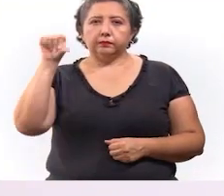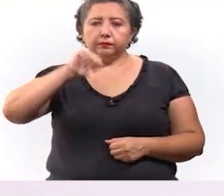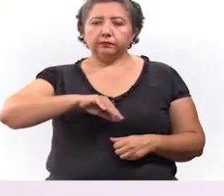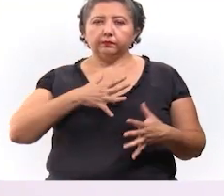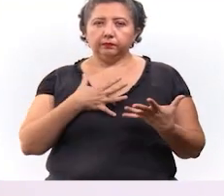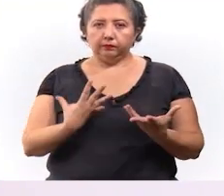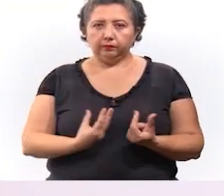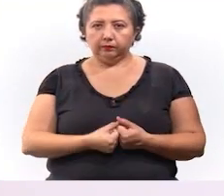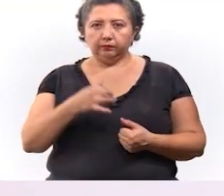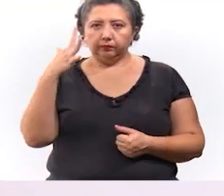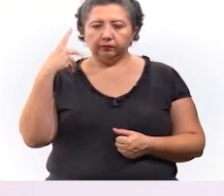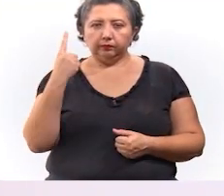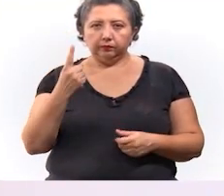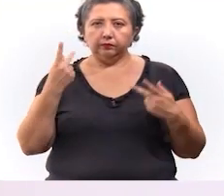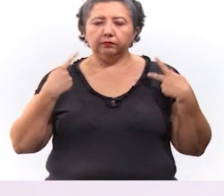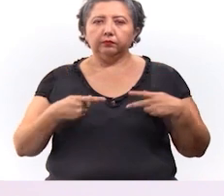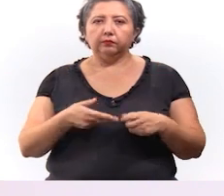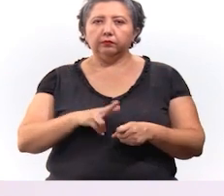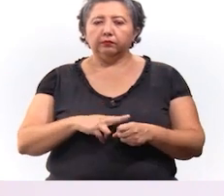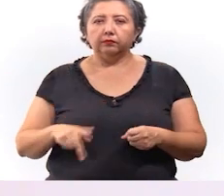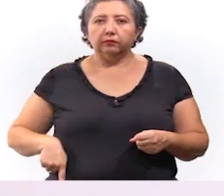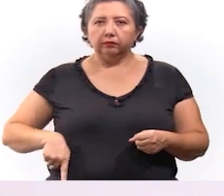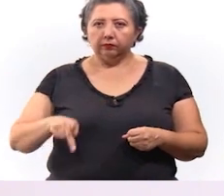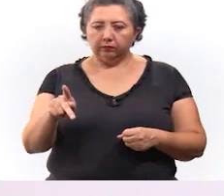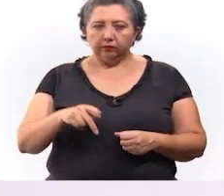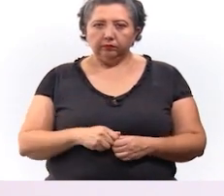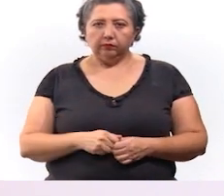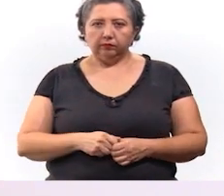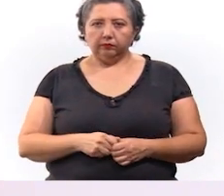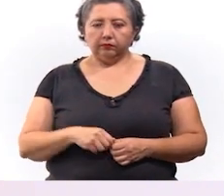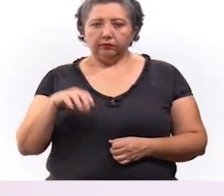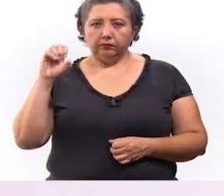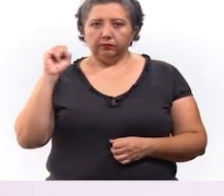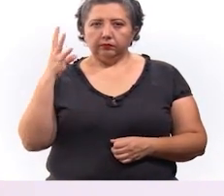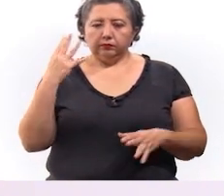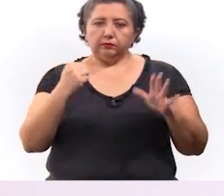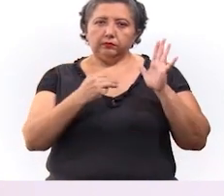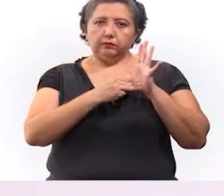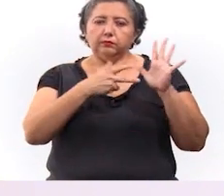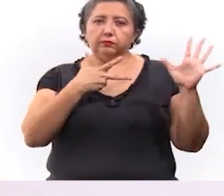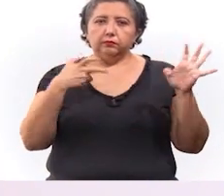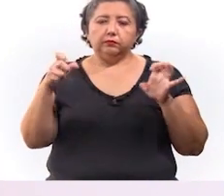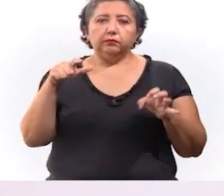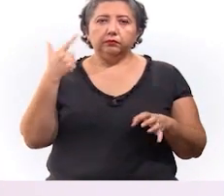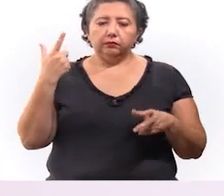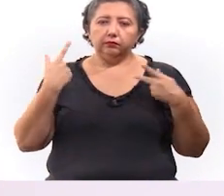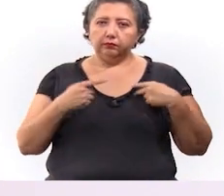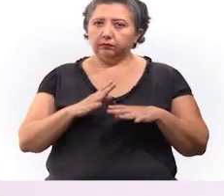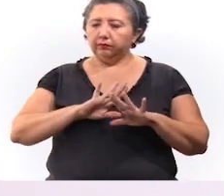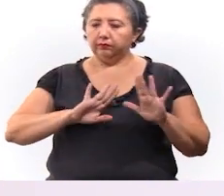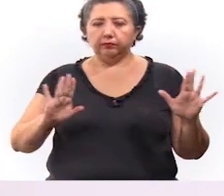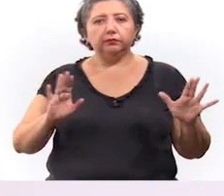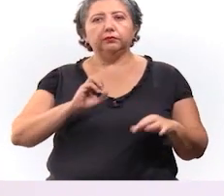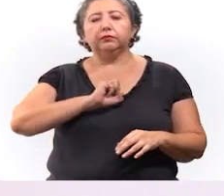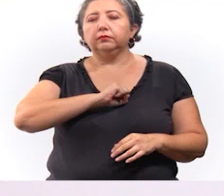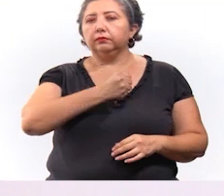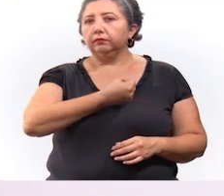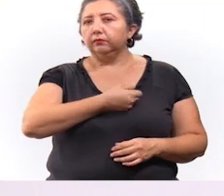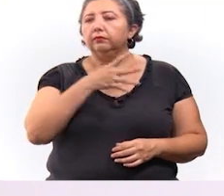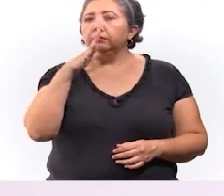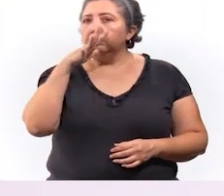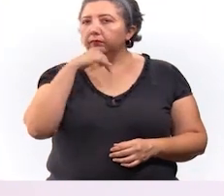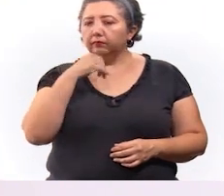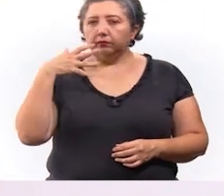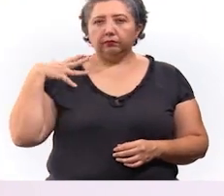El día de hoy tenemos 51 pacientes en hospitales públicos. 69,812 pacientes ya se recuperaron. No